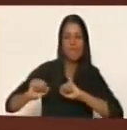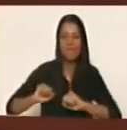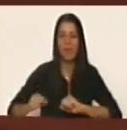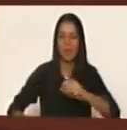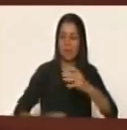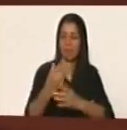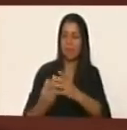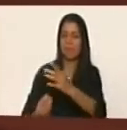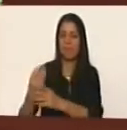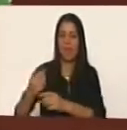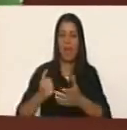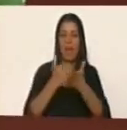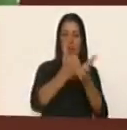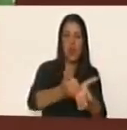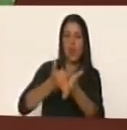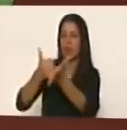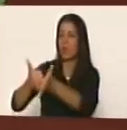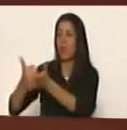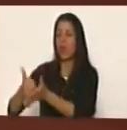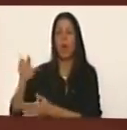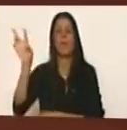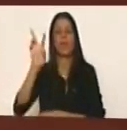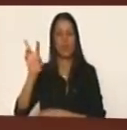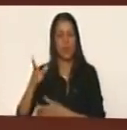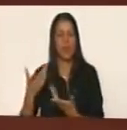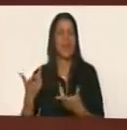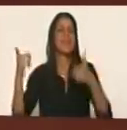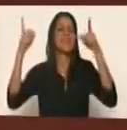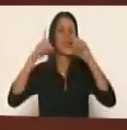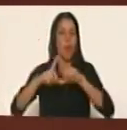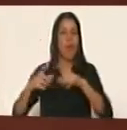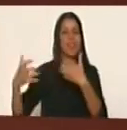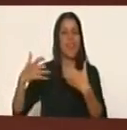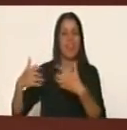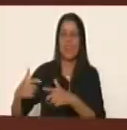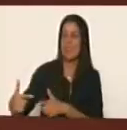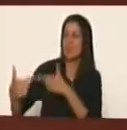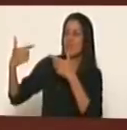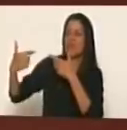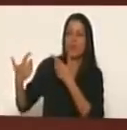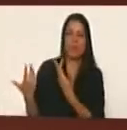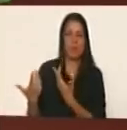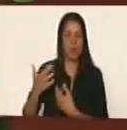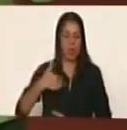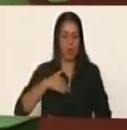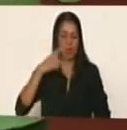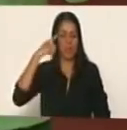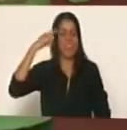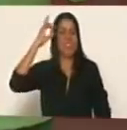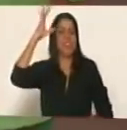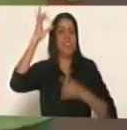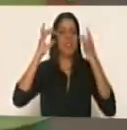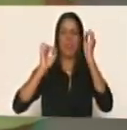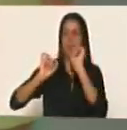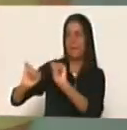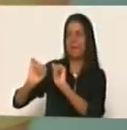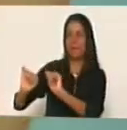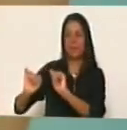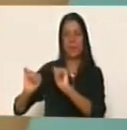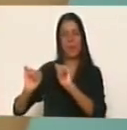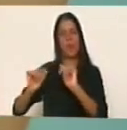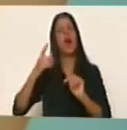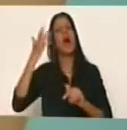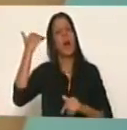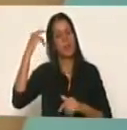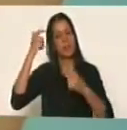dando aquí en el territorio. Como el 11 de abril ellos pretendían que sacando a Chávez acababan la revolución y no